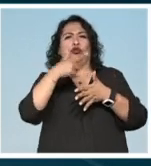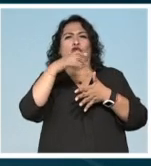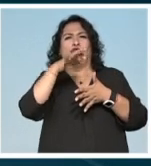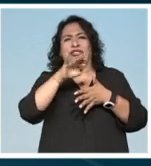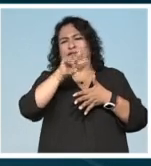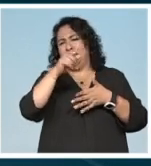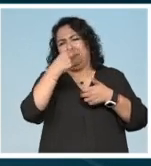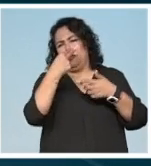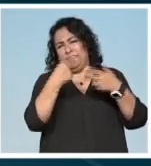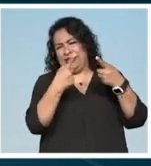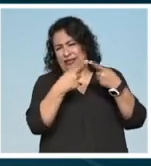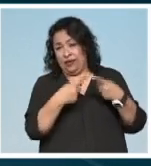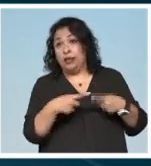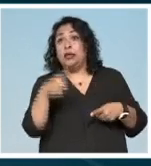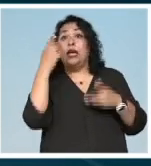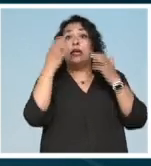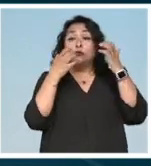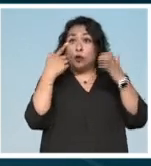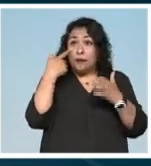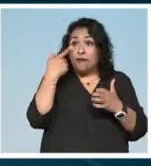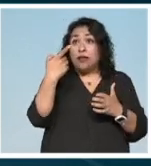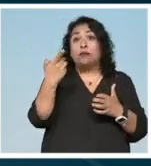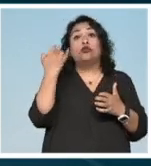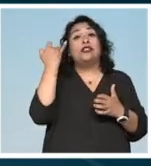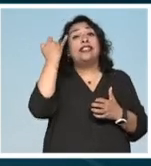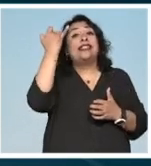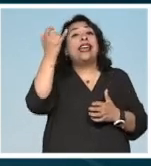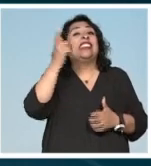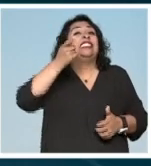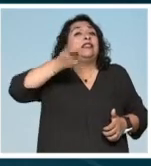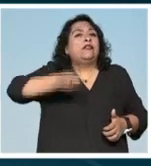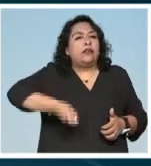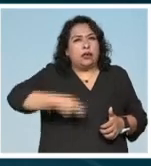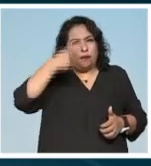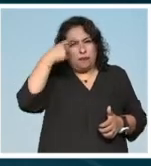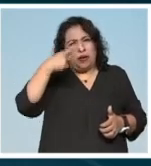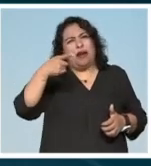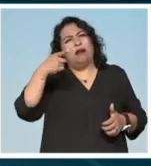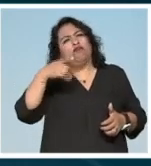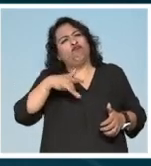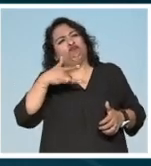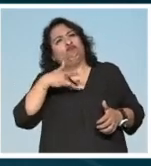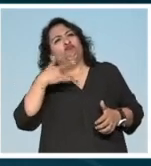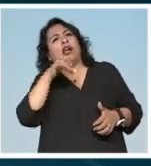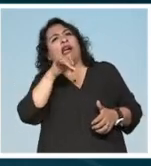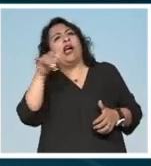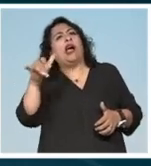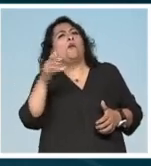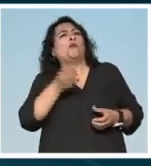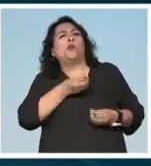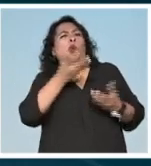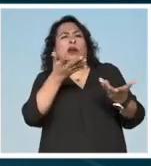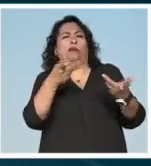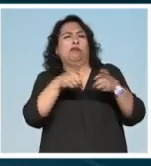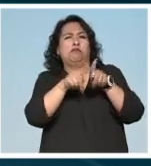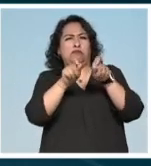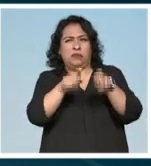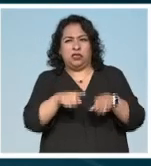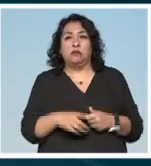entre otros, la exposición pone de lado la idea de significados para orientar al espectador en el sentido poético.